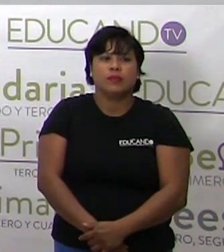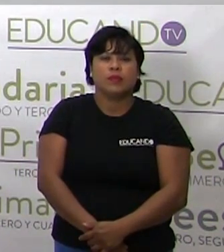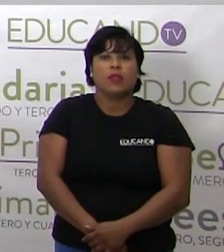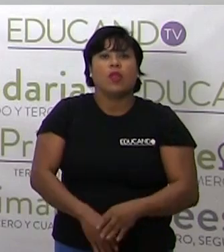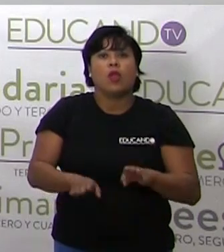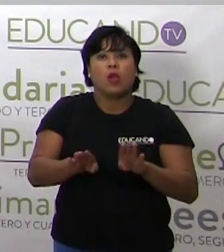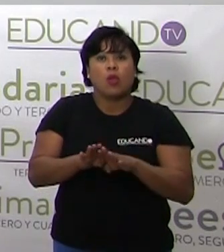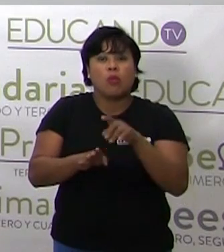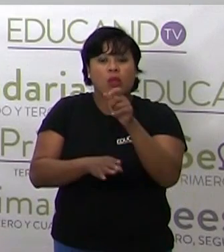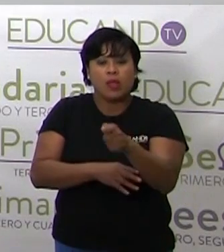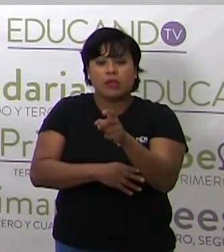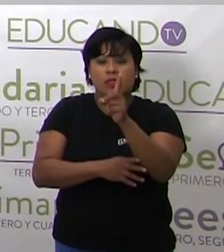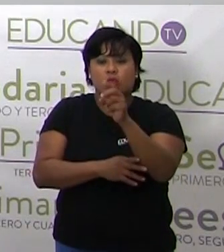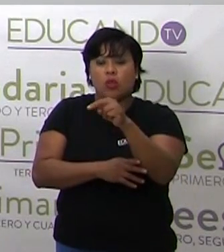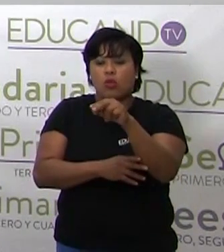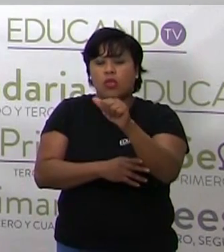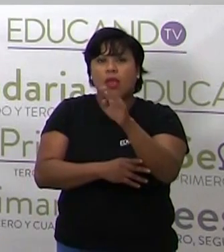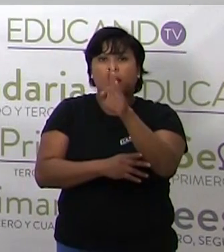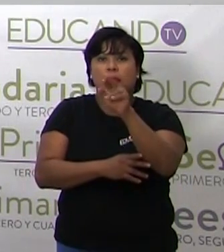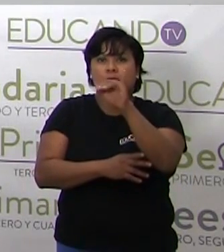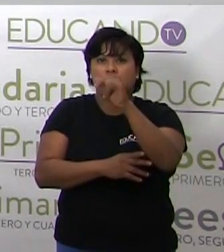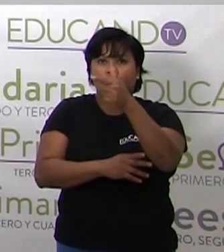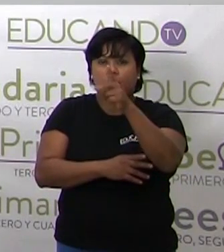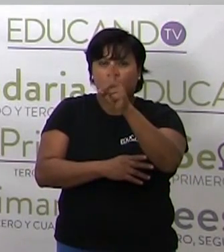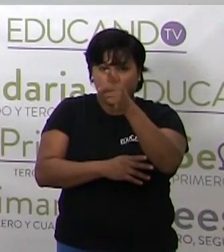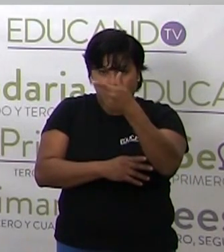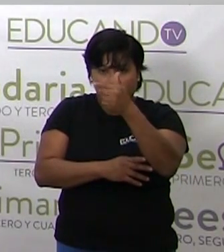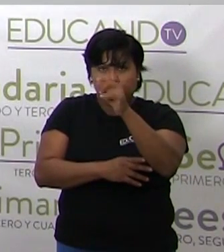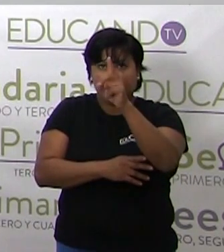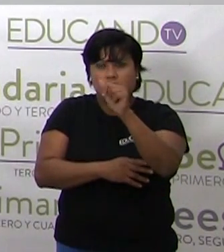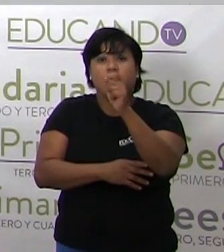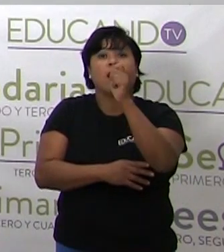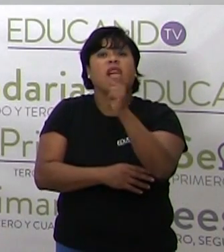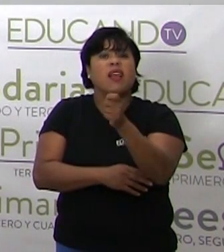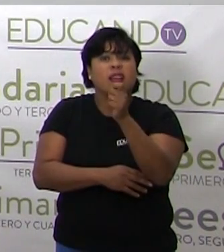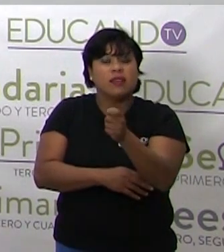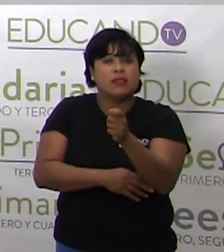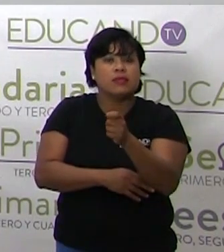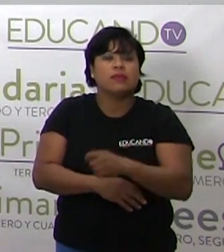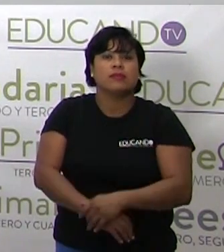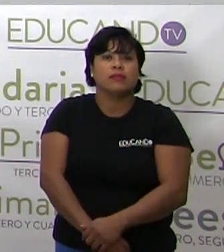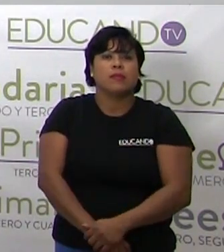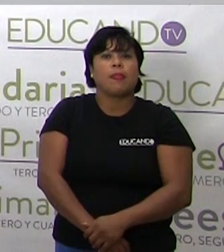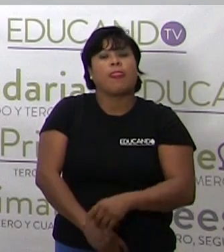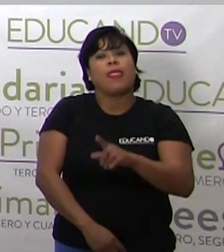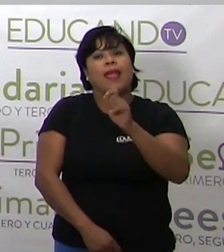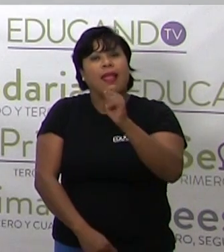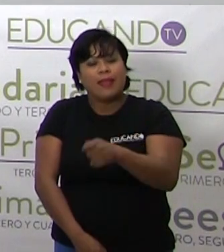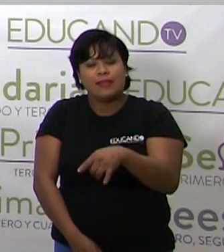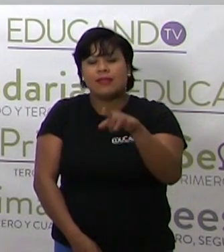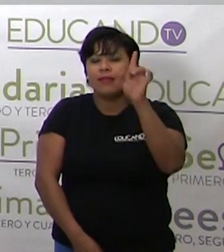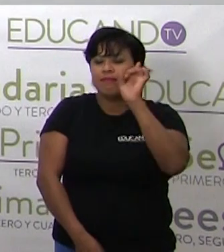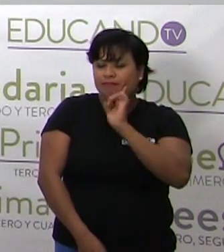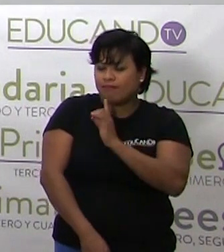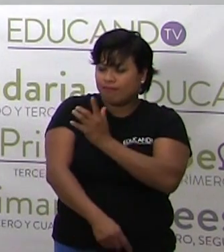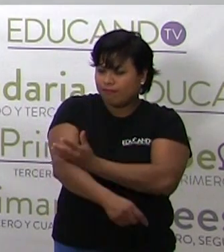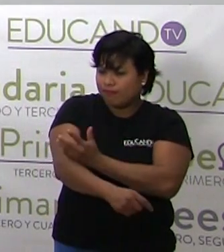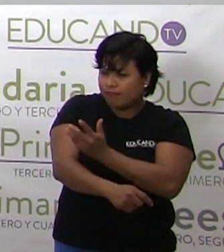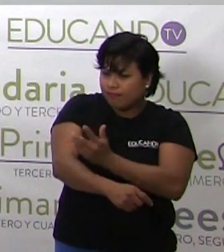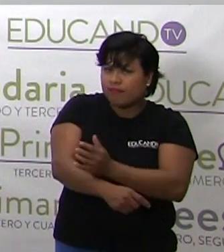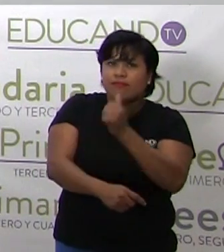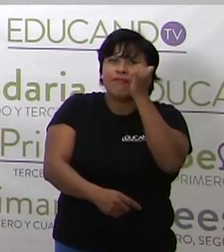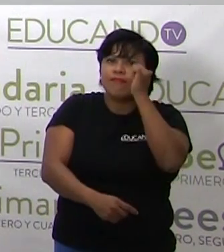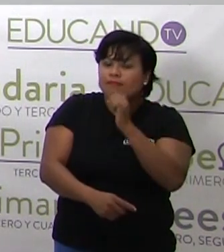¿Cómo era doña Brígida? Doña Brígida era la dama de